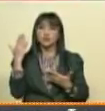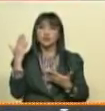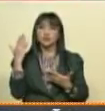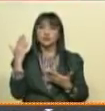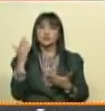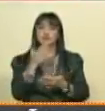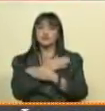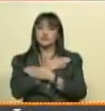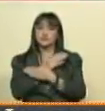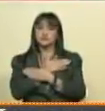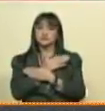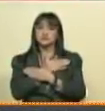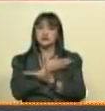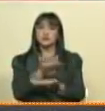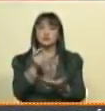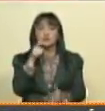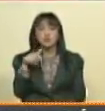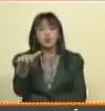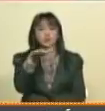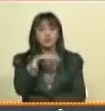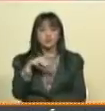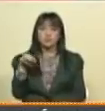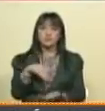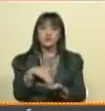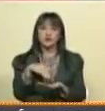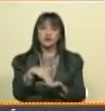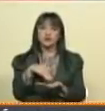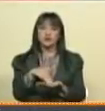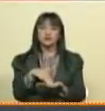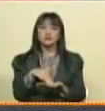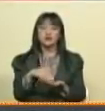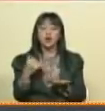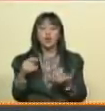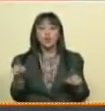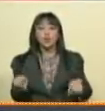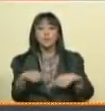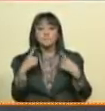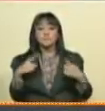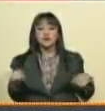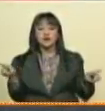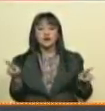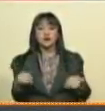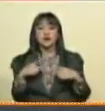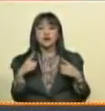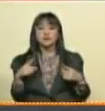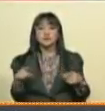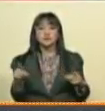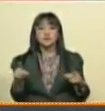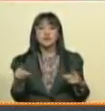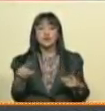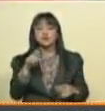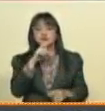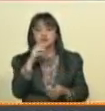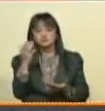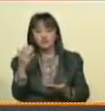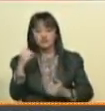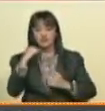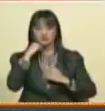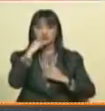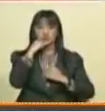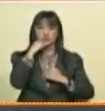también felicitando al pueblo mirandino. Está de cumpleaños nuestro gran universal Francisco de